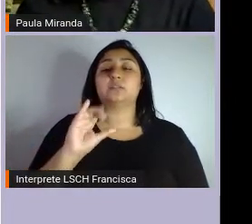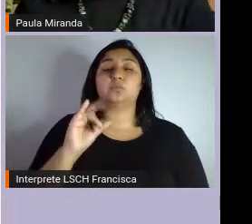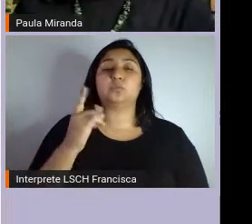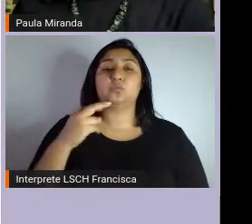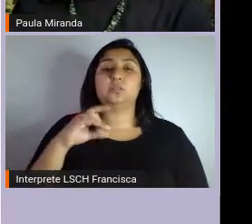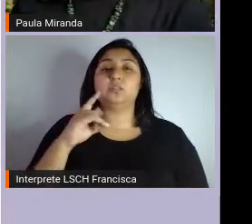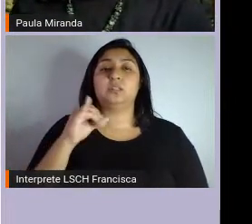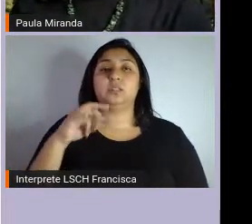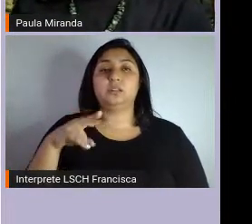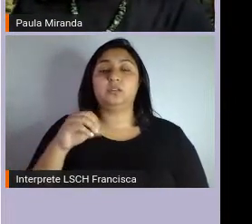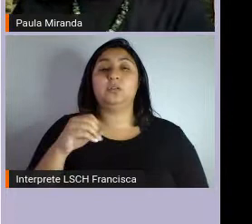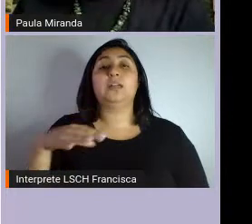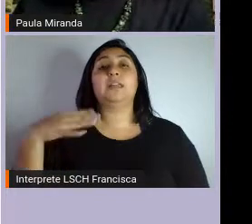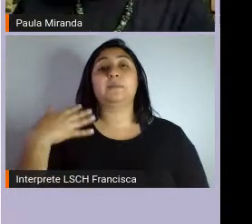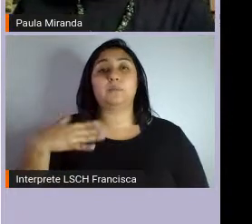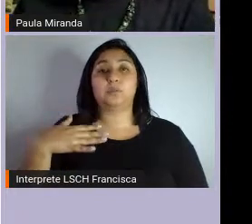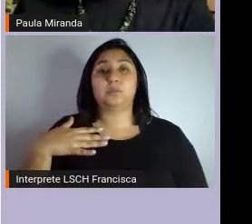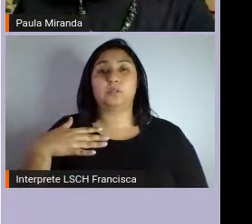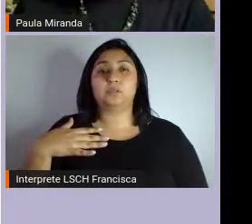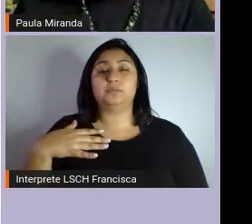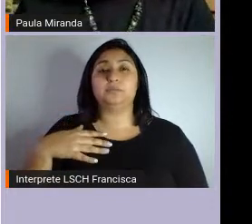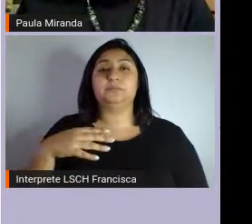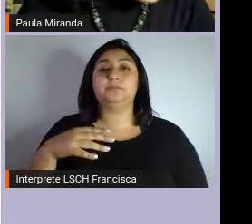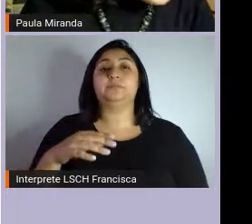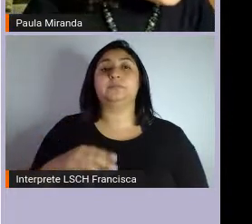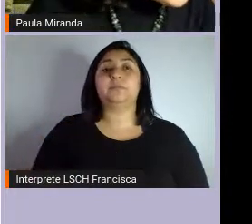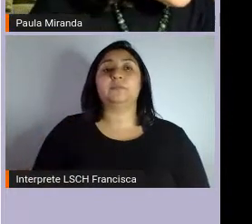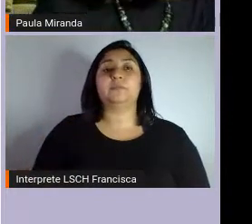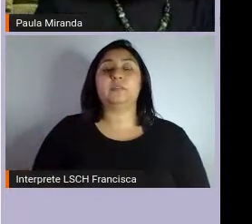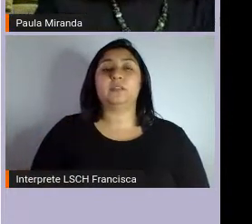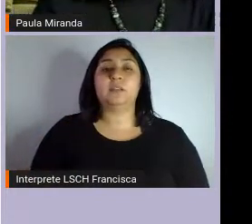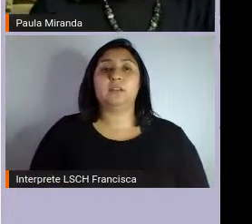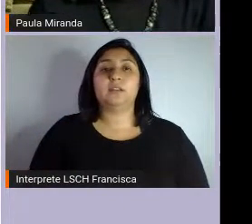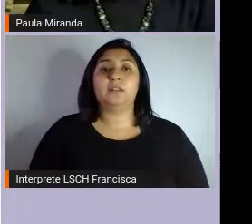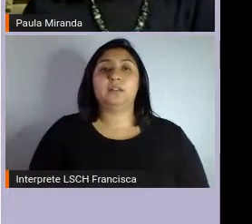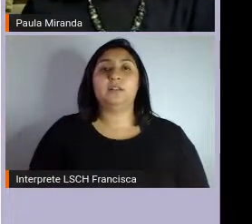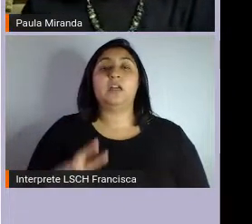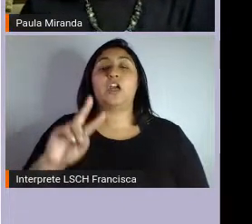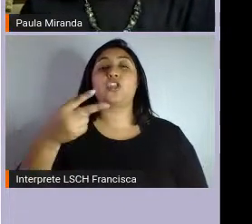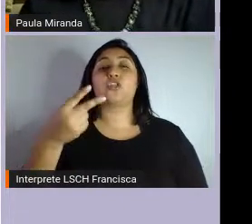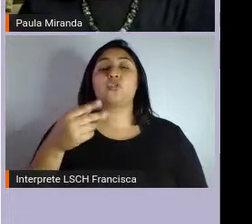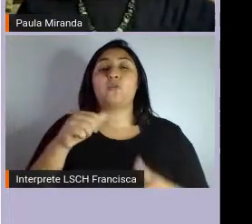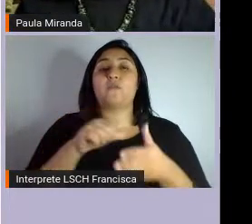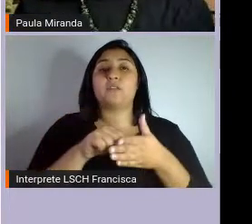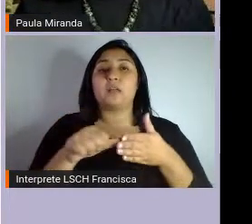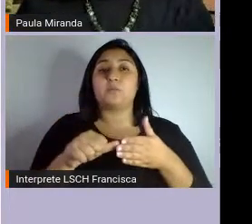dice sentencia en la misma décima, dice sentencia de doble multa